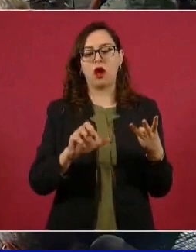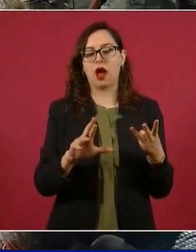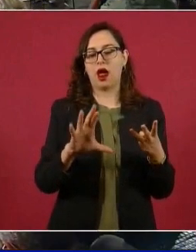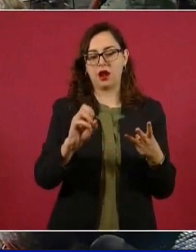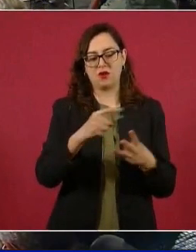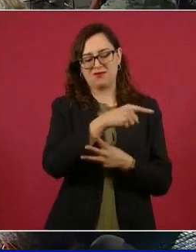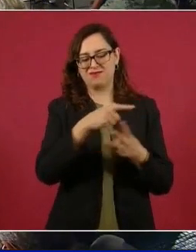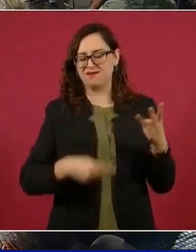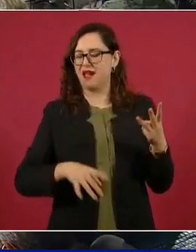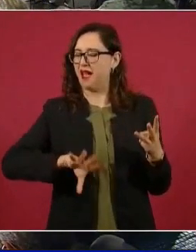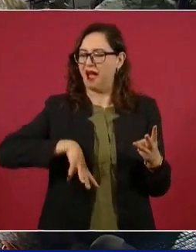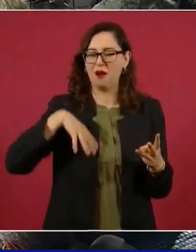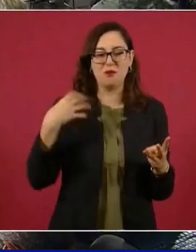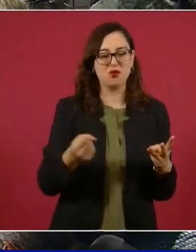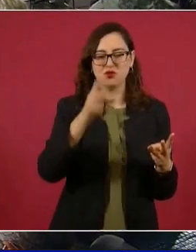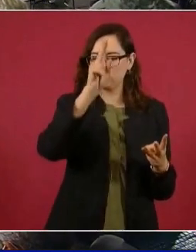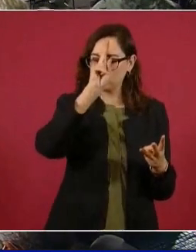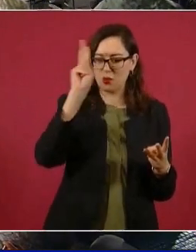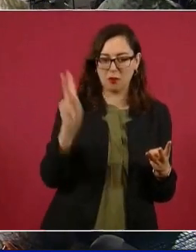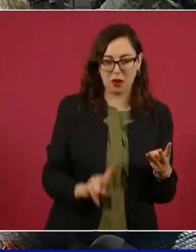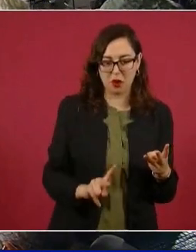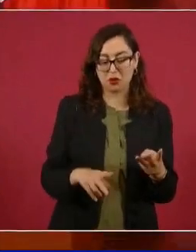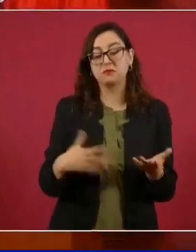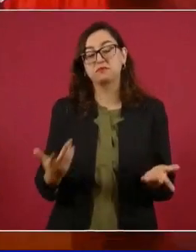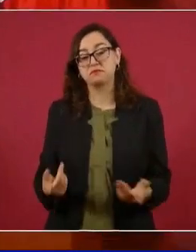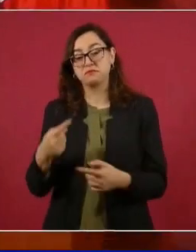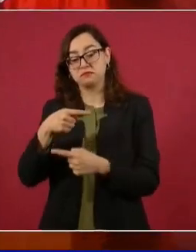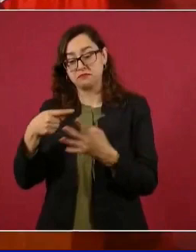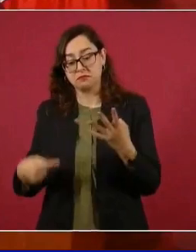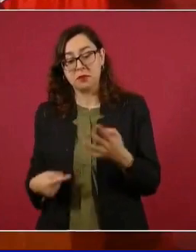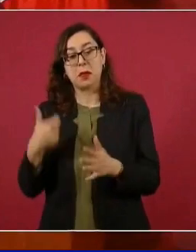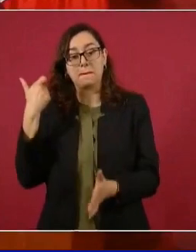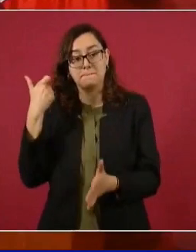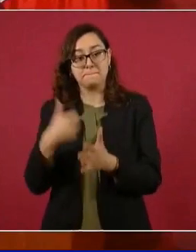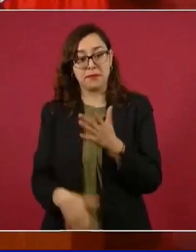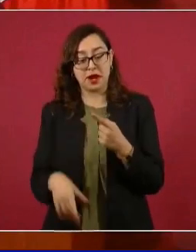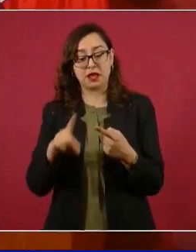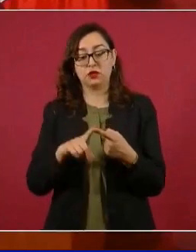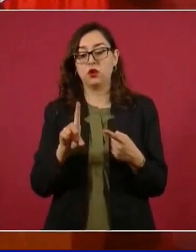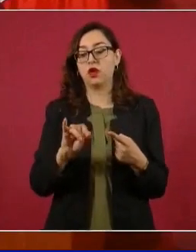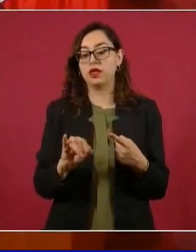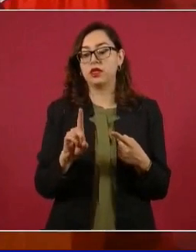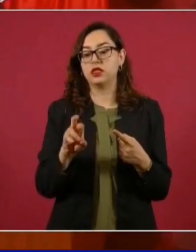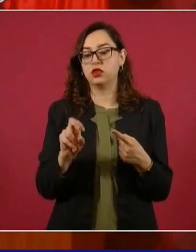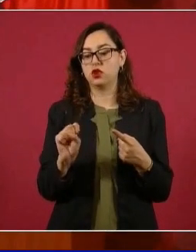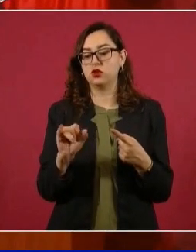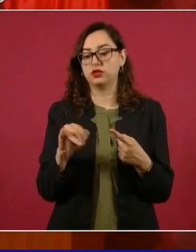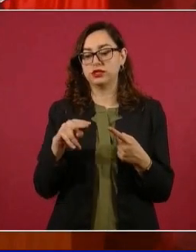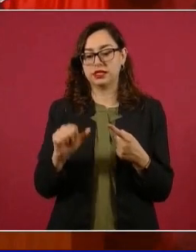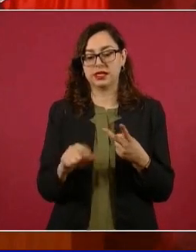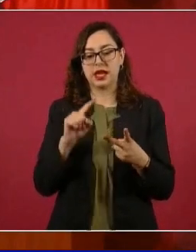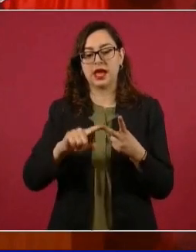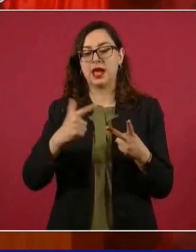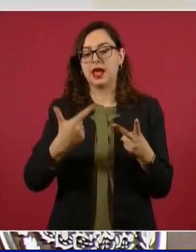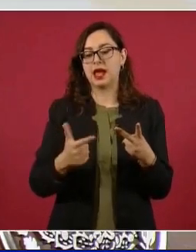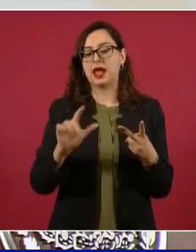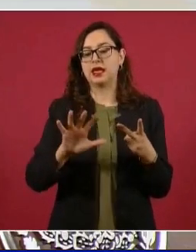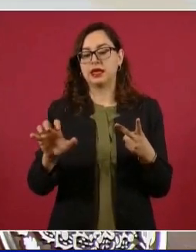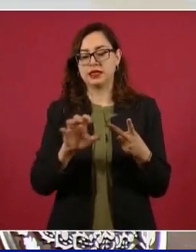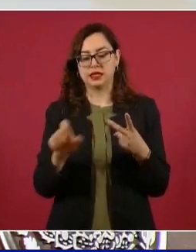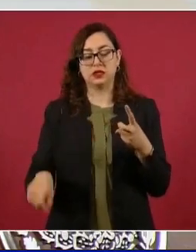consumidores en la semana pasada fue Hidrocina, G500 y Orsan. Vamos a ver las ocho